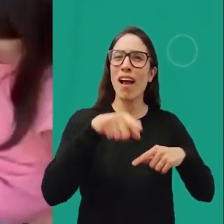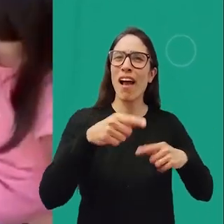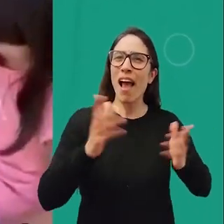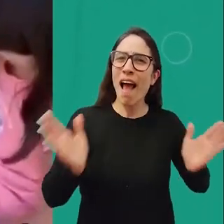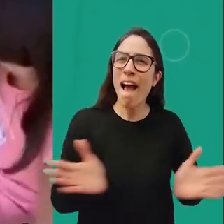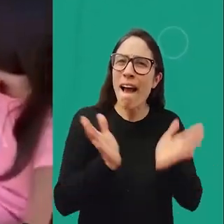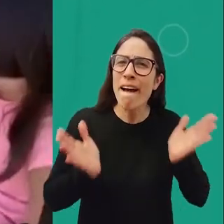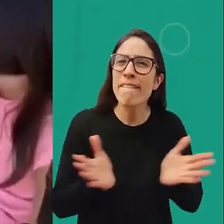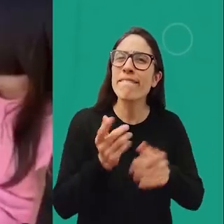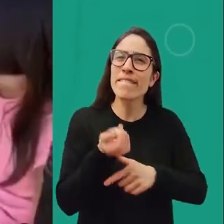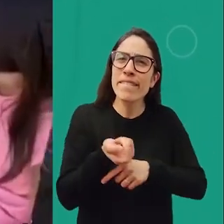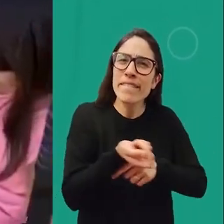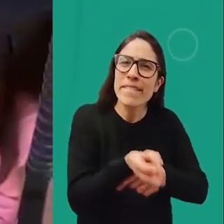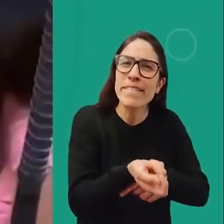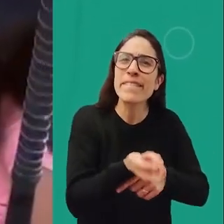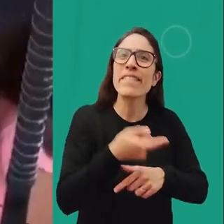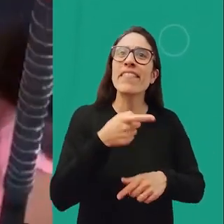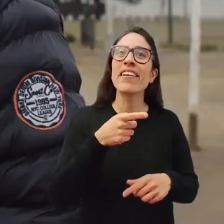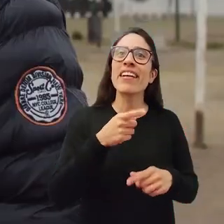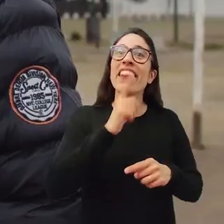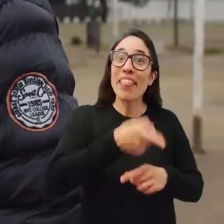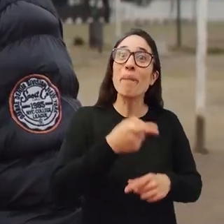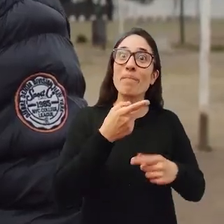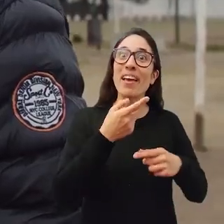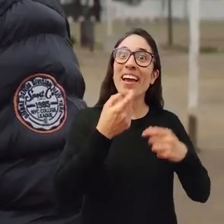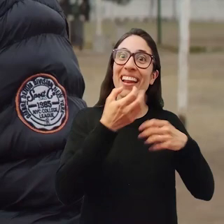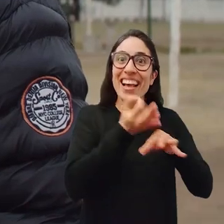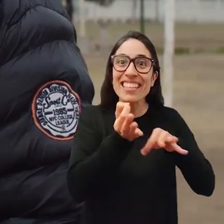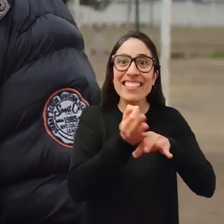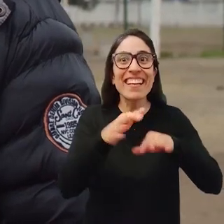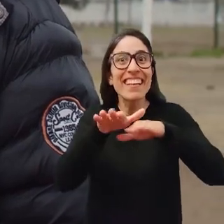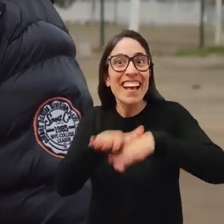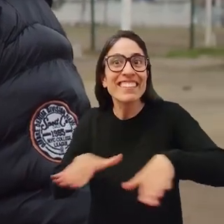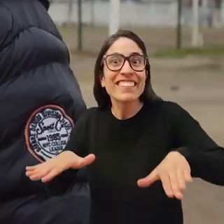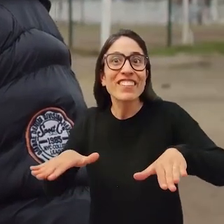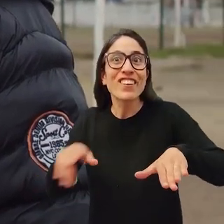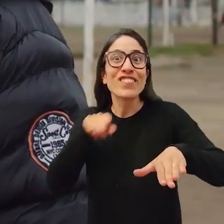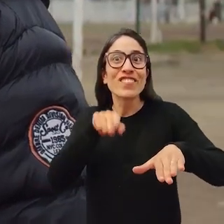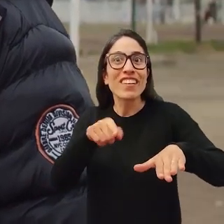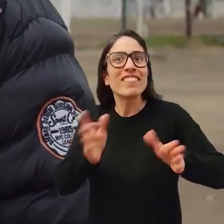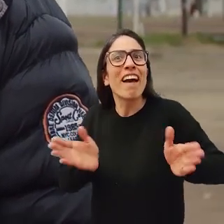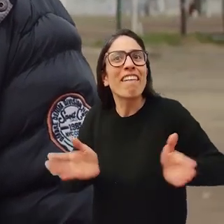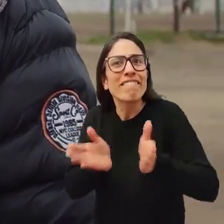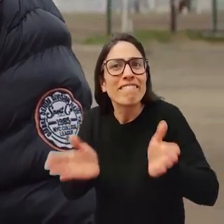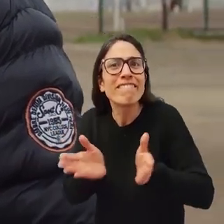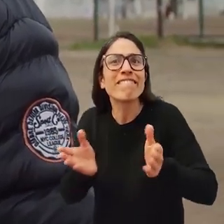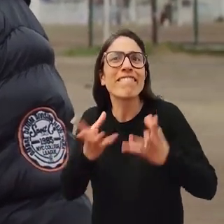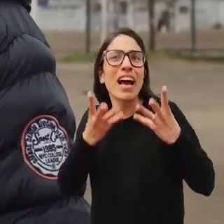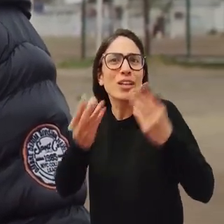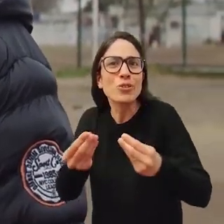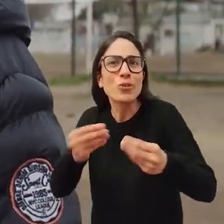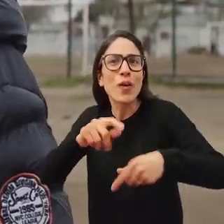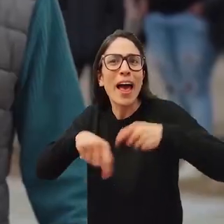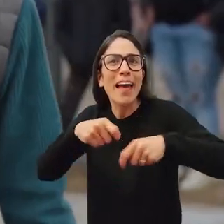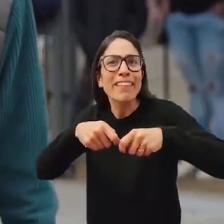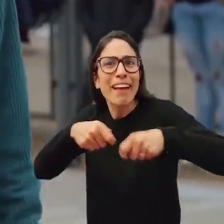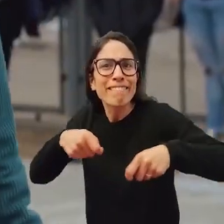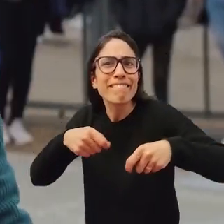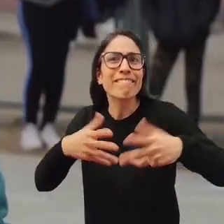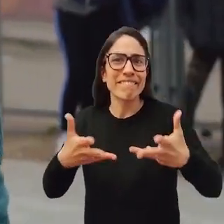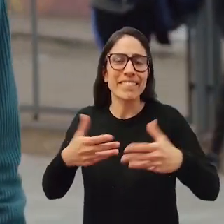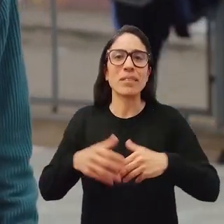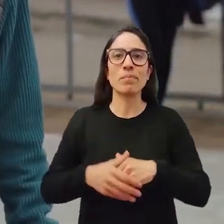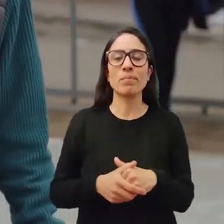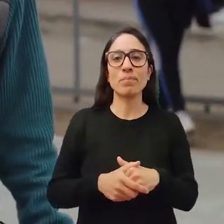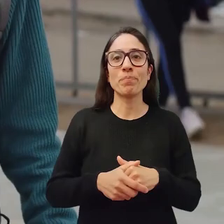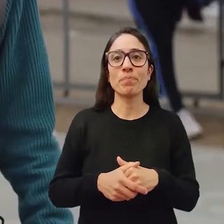los cordones a los chiquitos que ella entrena. Y bueno, lo que queremos es que los chicos, a través del deporte, puedan